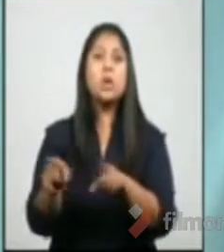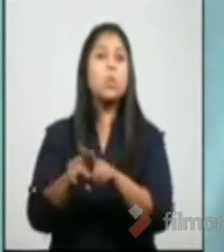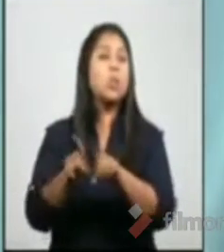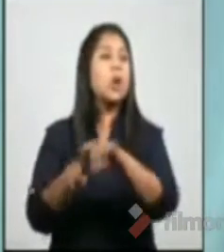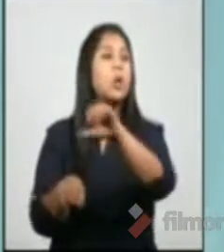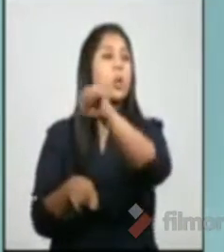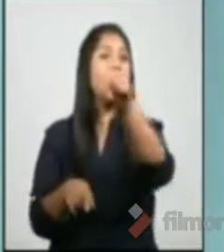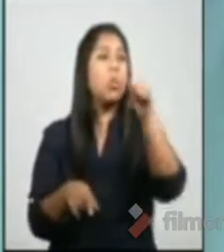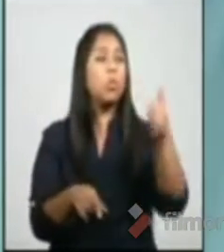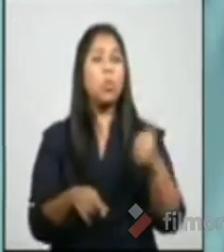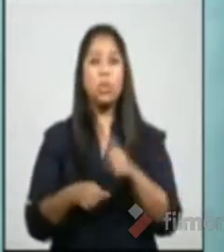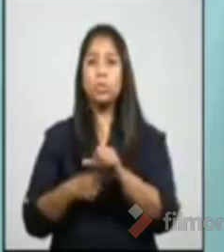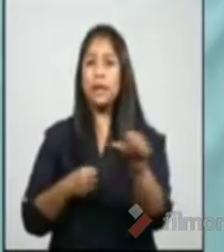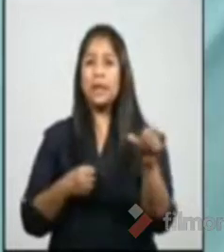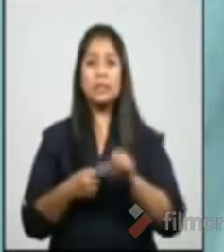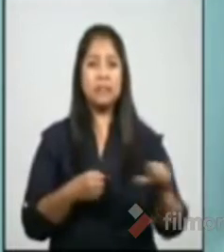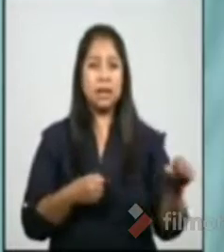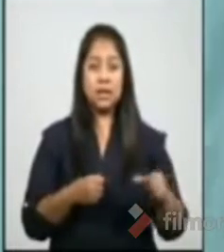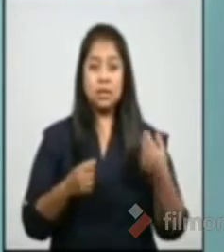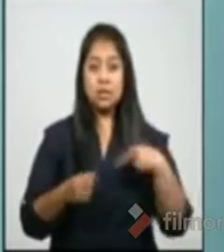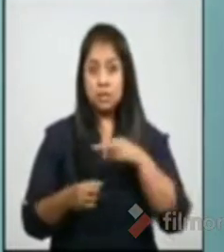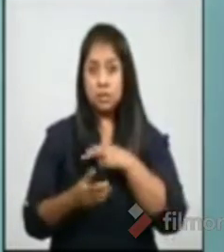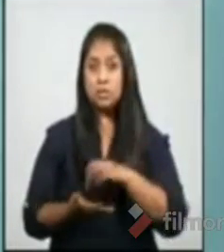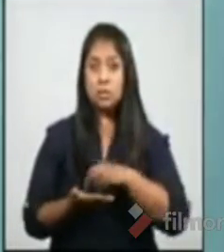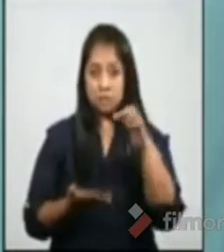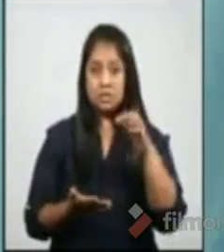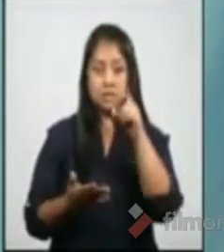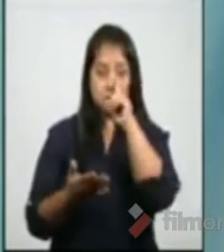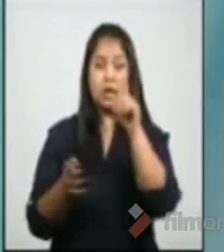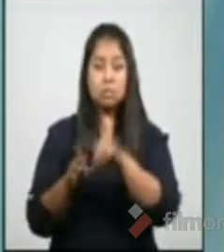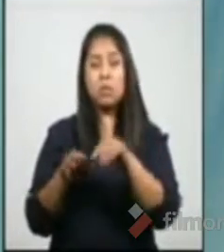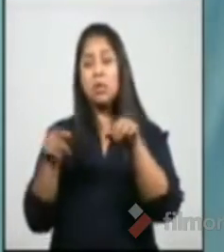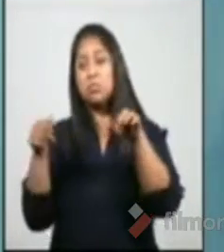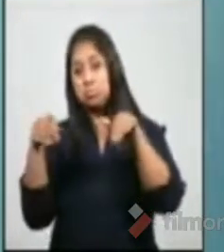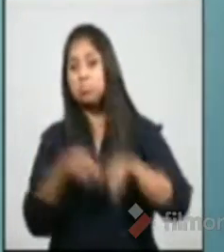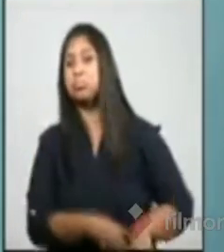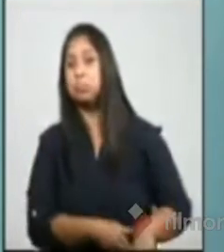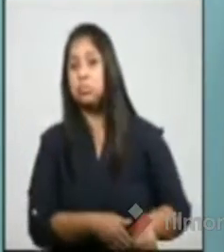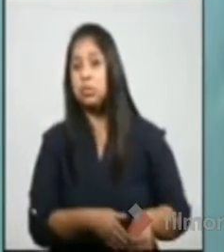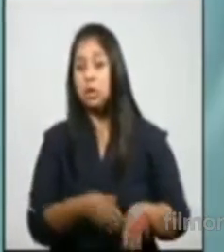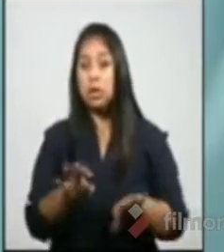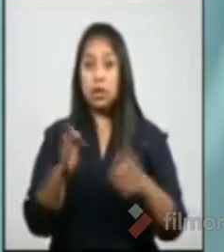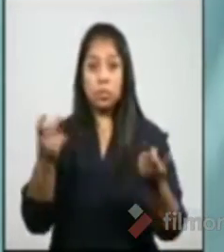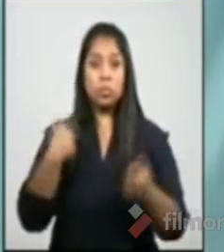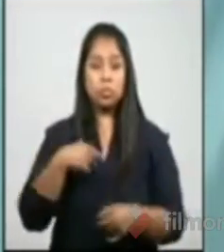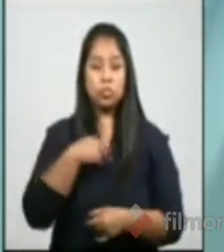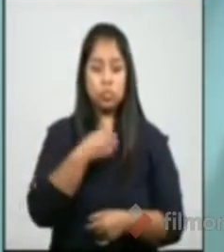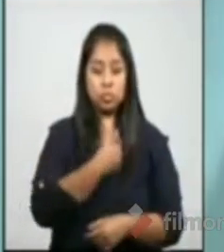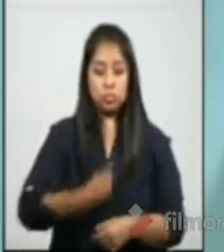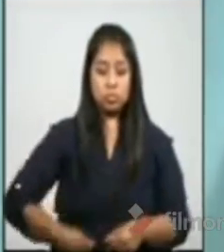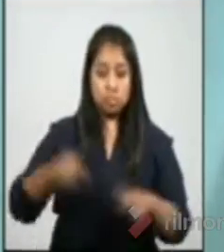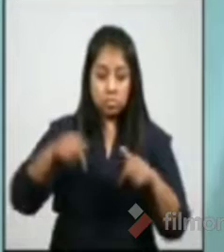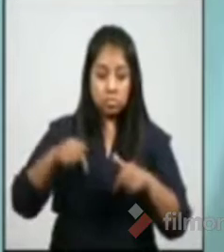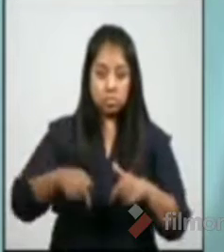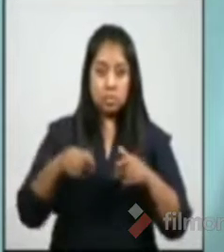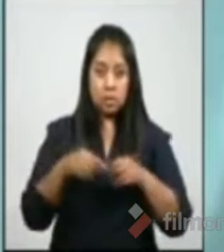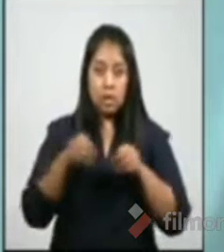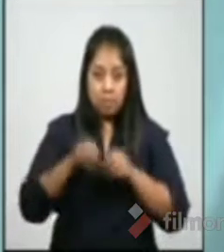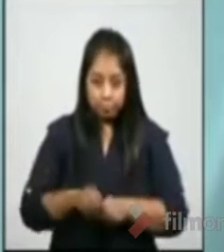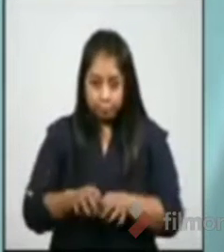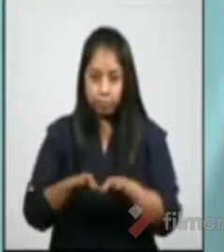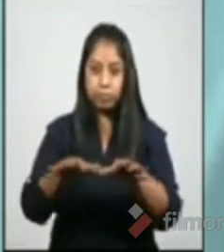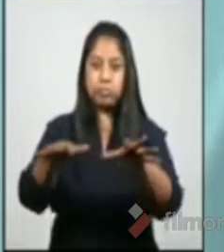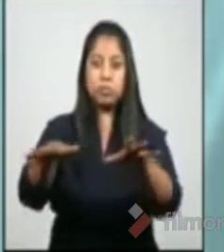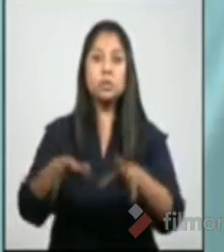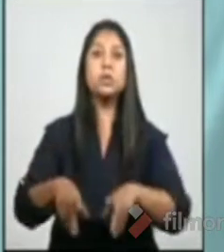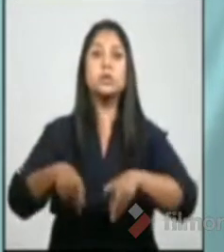país que han estado en el abandono. Y hemos tratado de llevar con este gobierno hacia el interior del país el